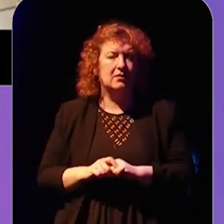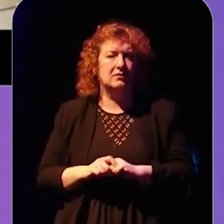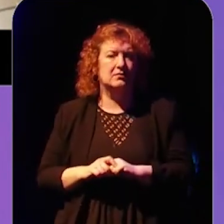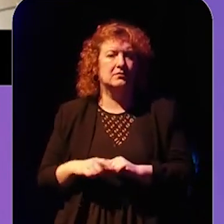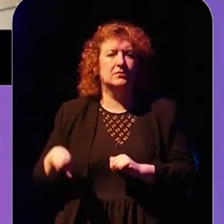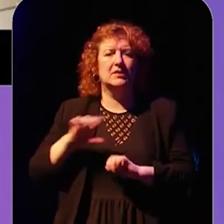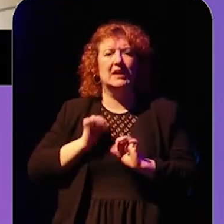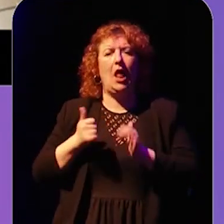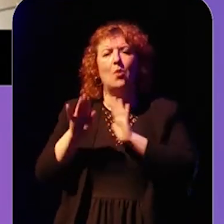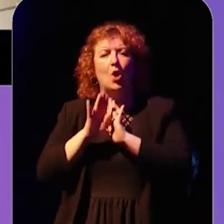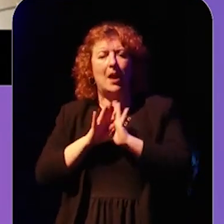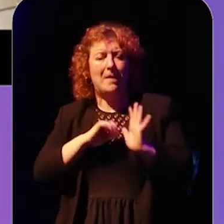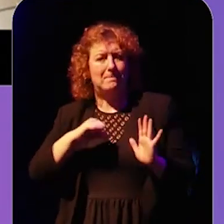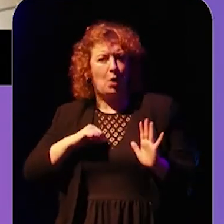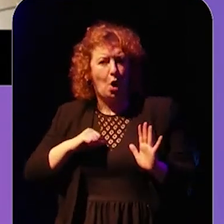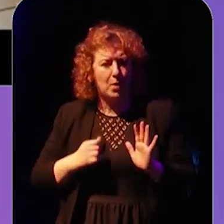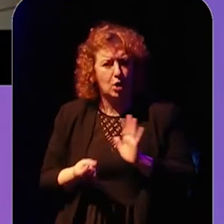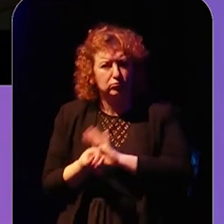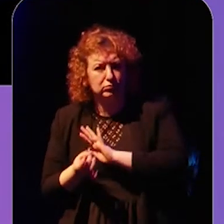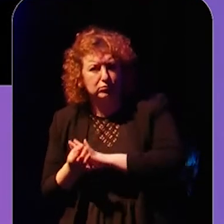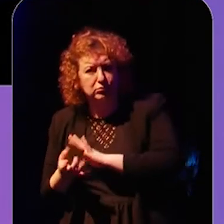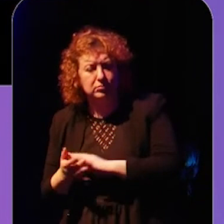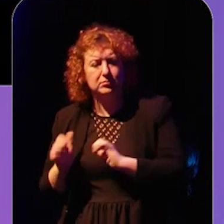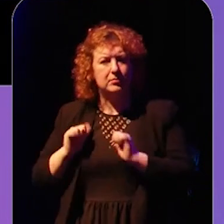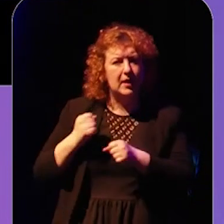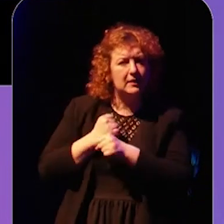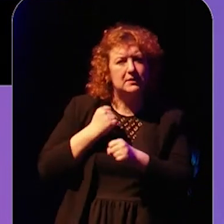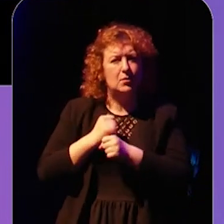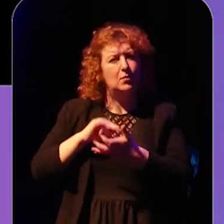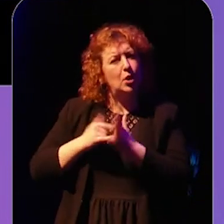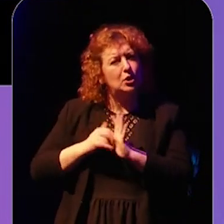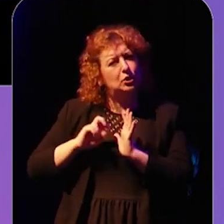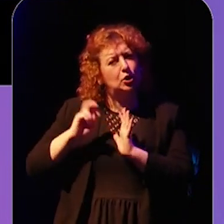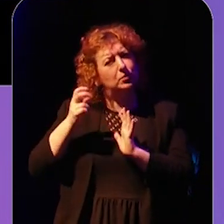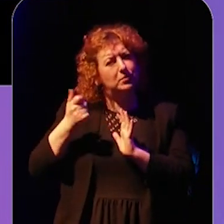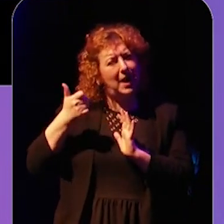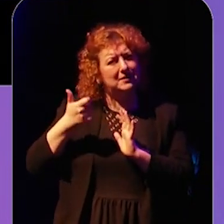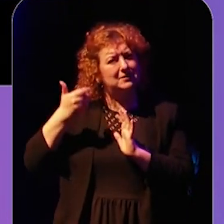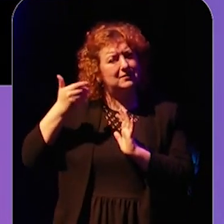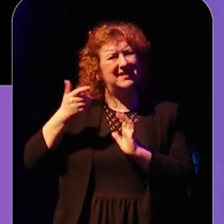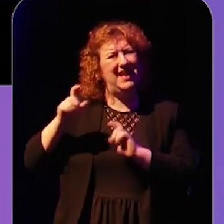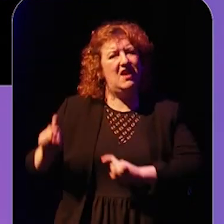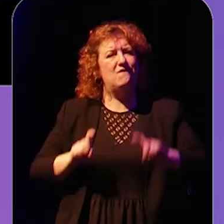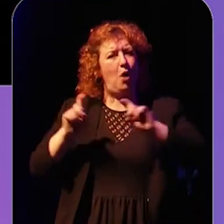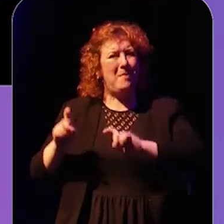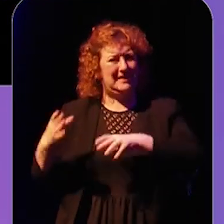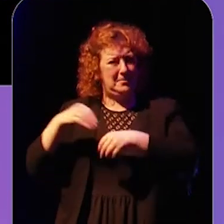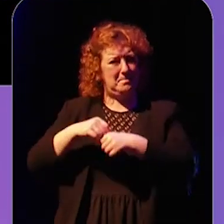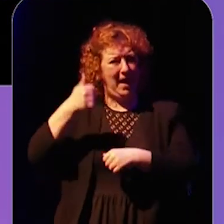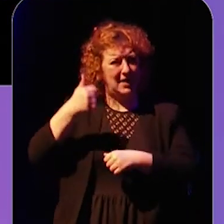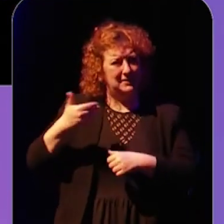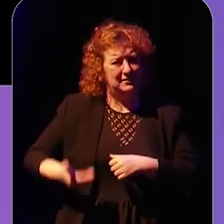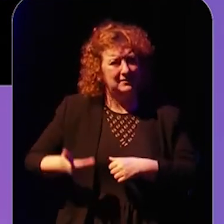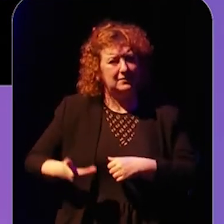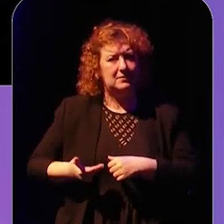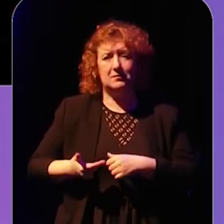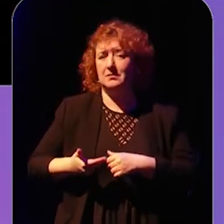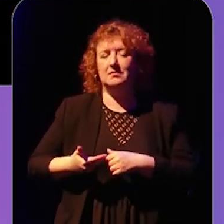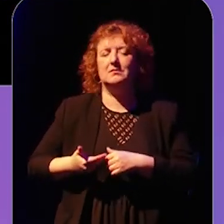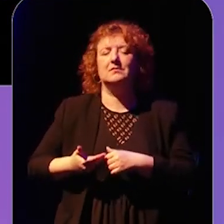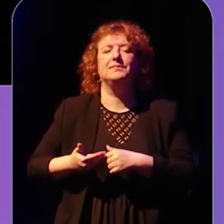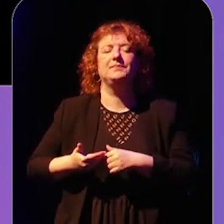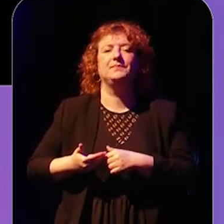propios programitas, se empieza a trabajar en otro tipo de proyectos ya más de ámbito informático y